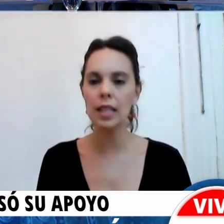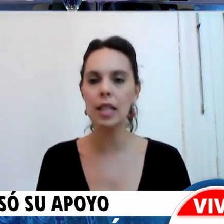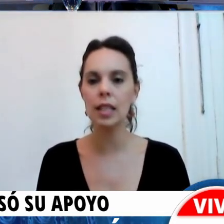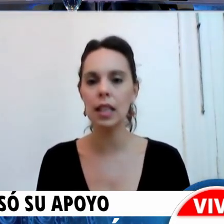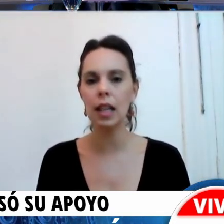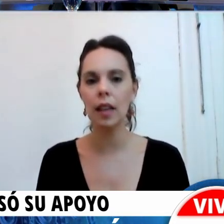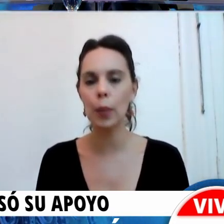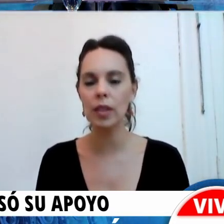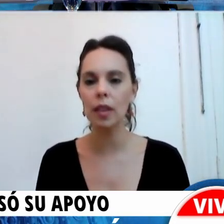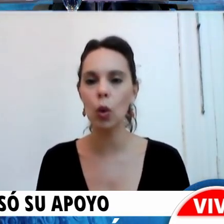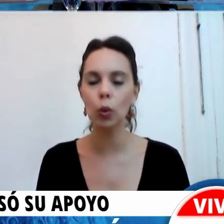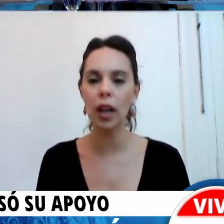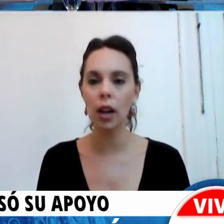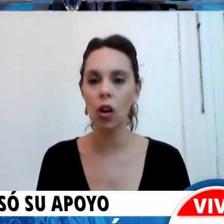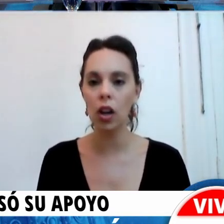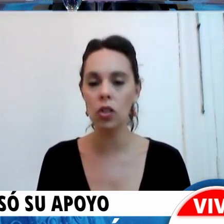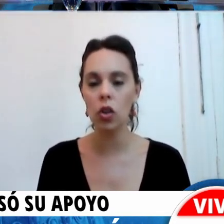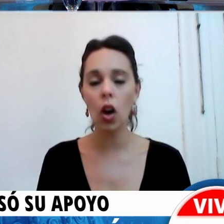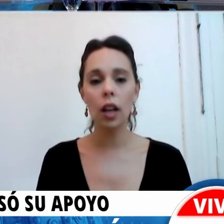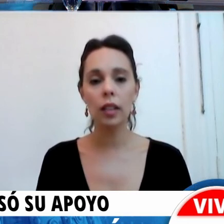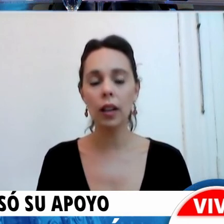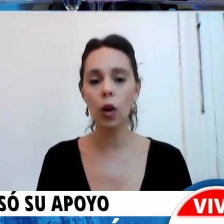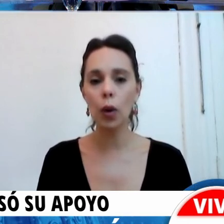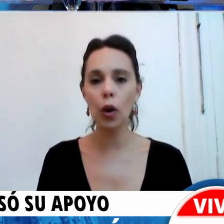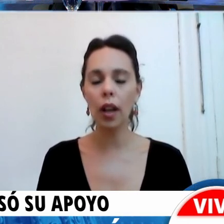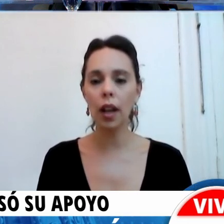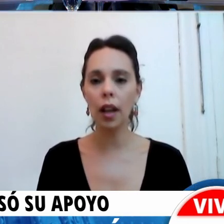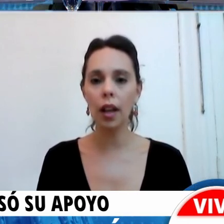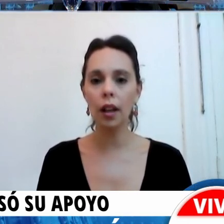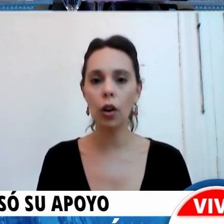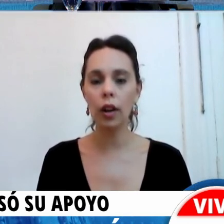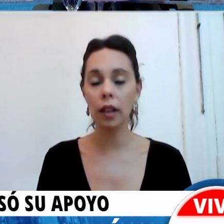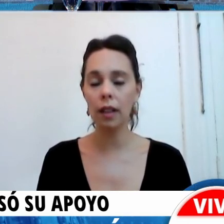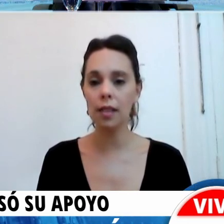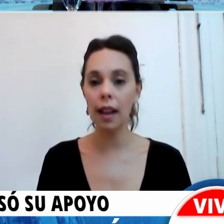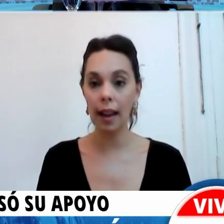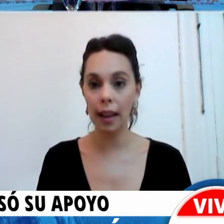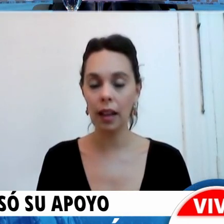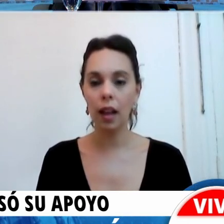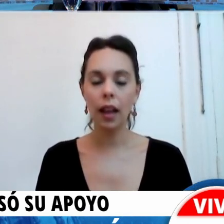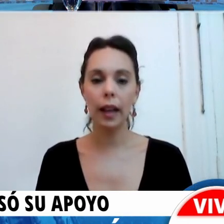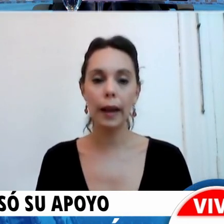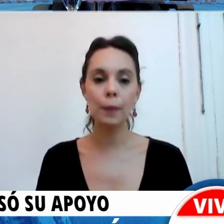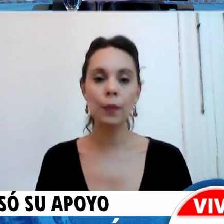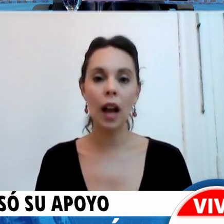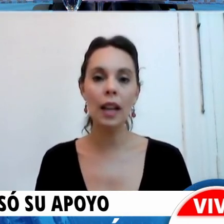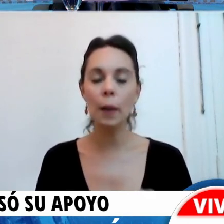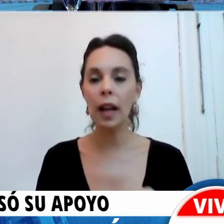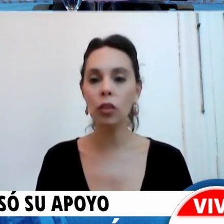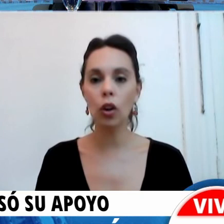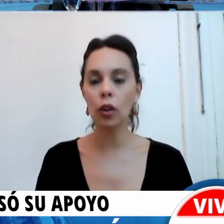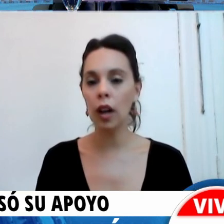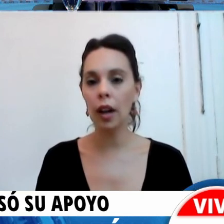los detalles y que después se discuta en el Congreso tal como lo establece la ley.